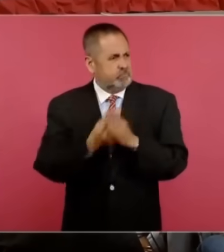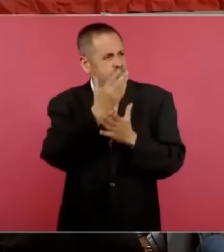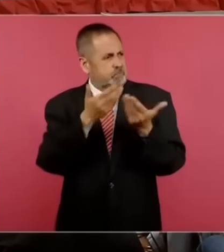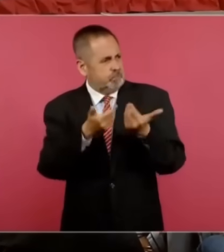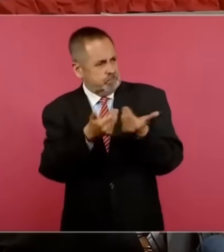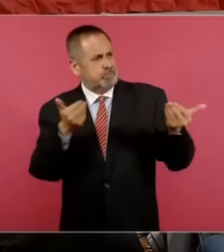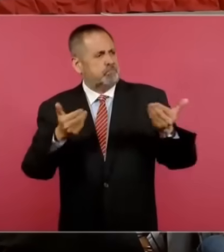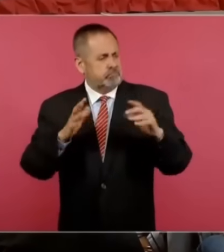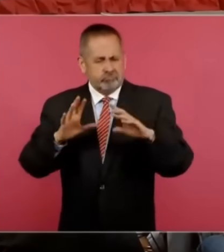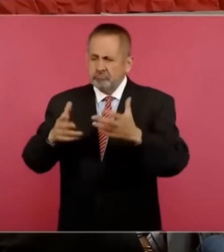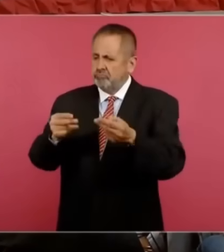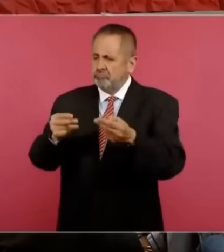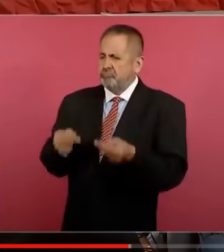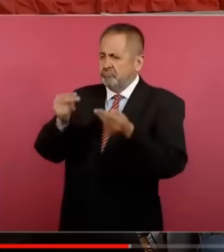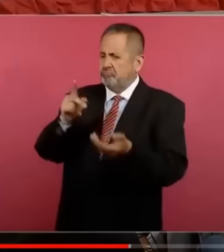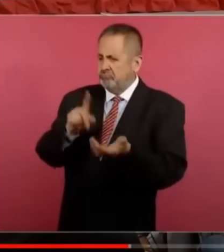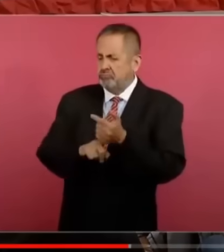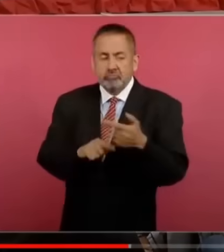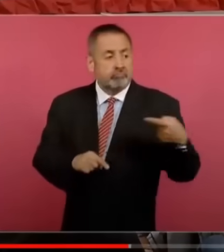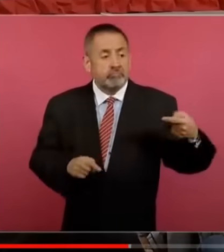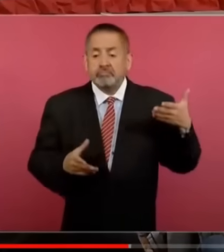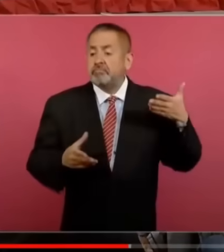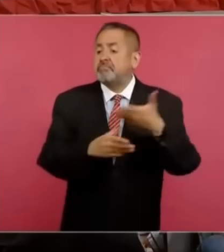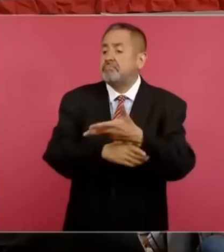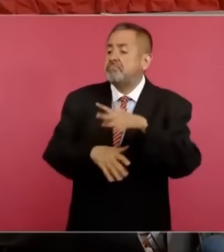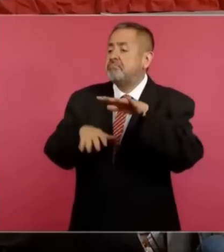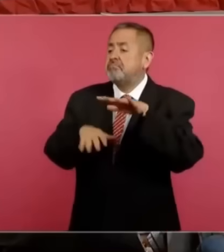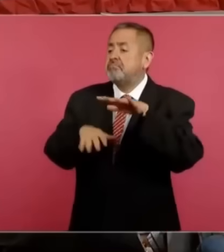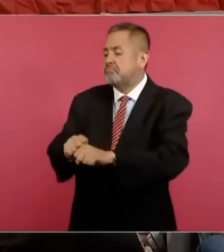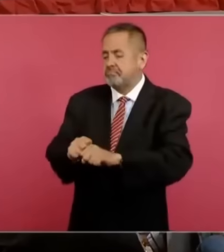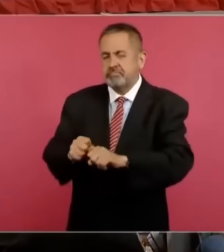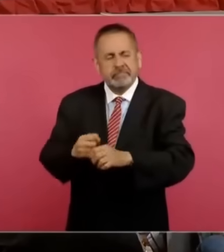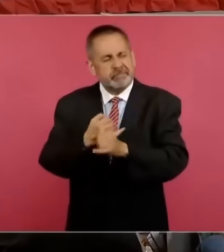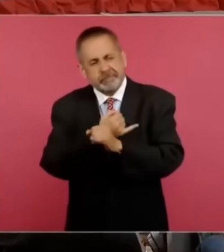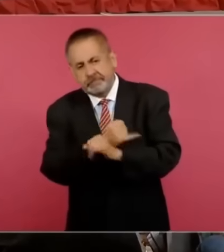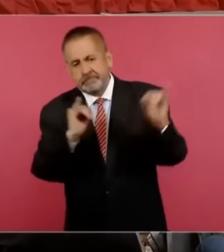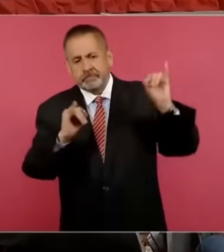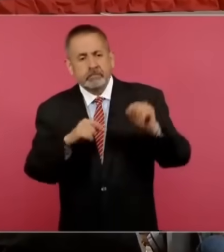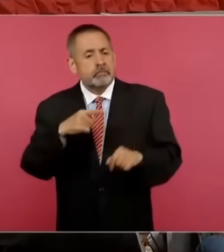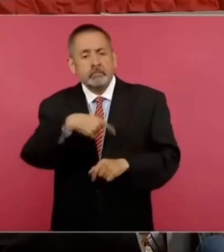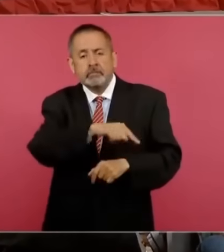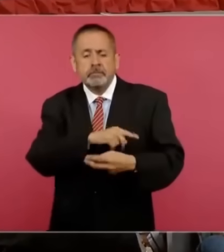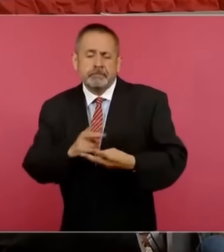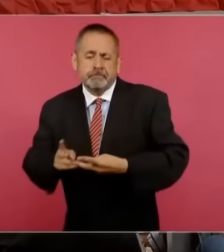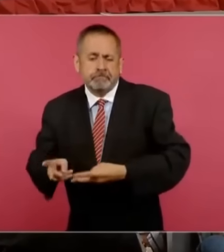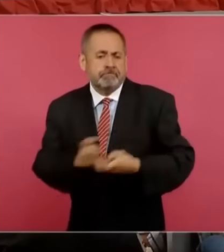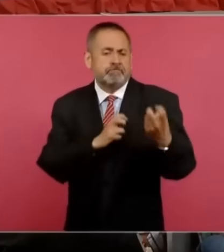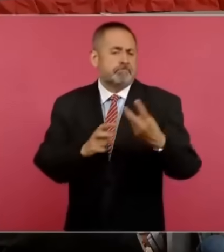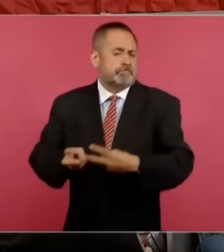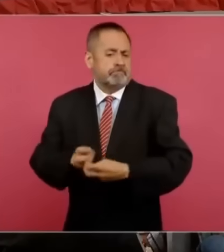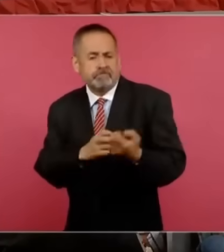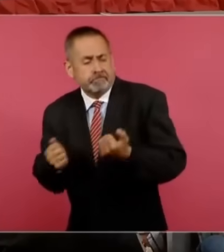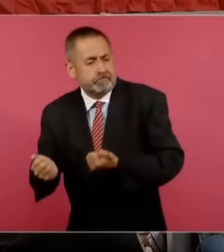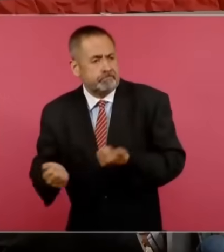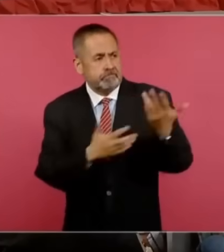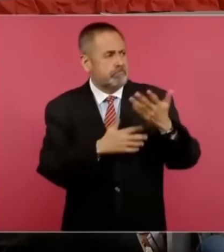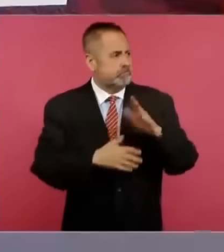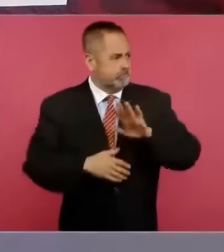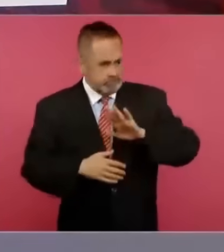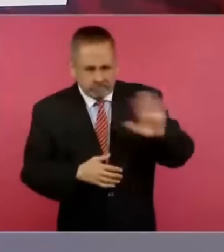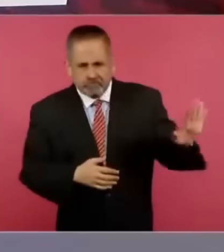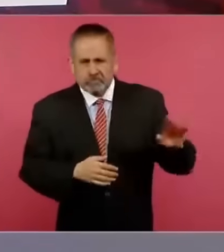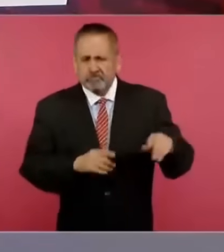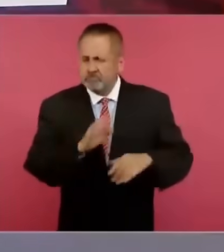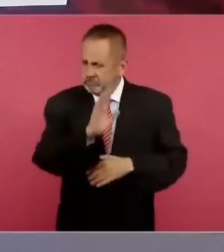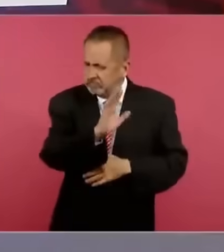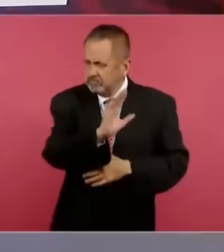independizándonos de las invasiones extranjeras que nos vaciaron el país, pero que en tanto los